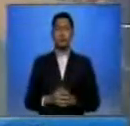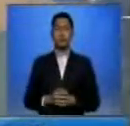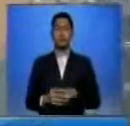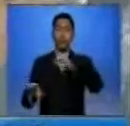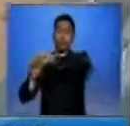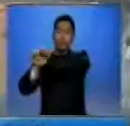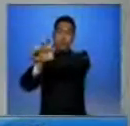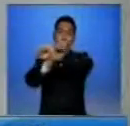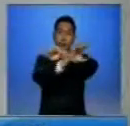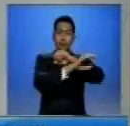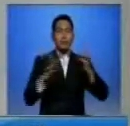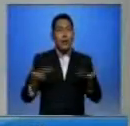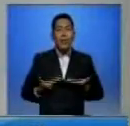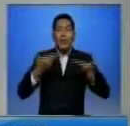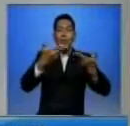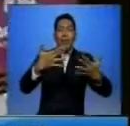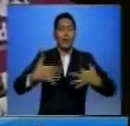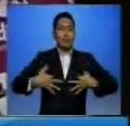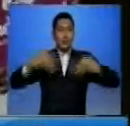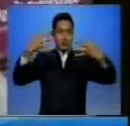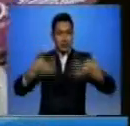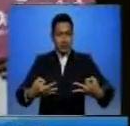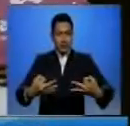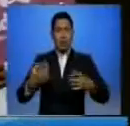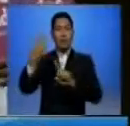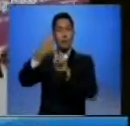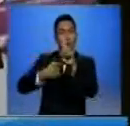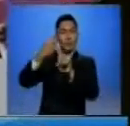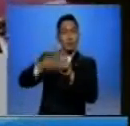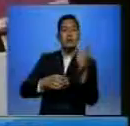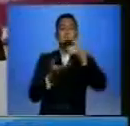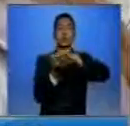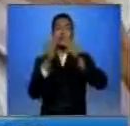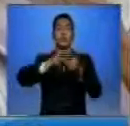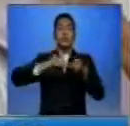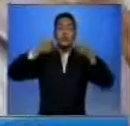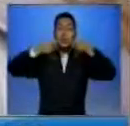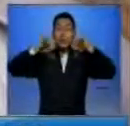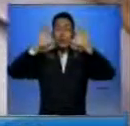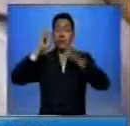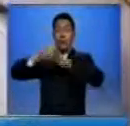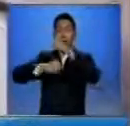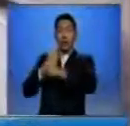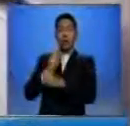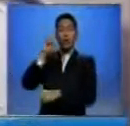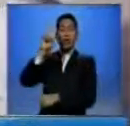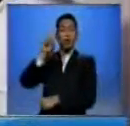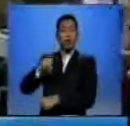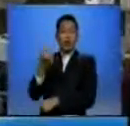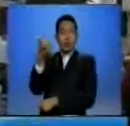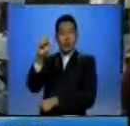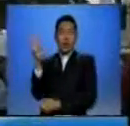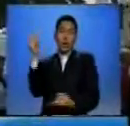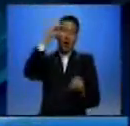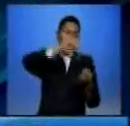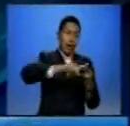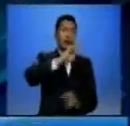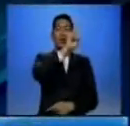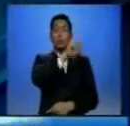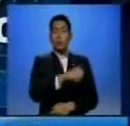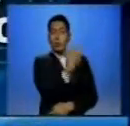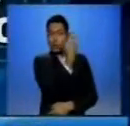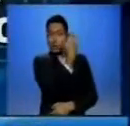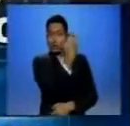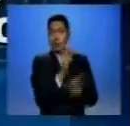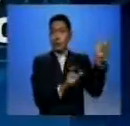campaña Da Dignidad, realizada durante los meses de noviembre y diciembre entre los años 2010 y 2013, la población